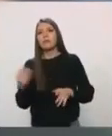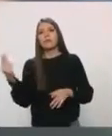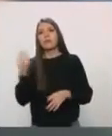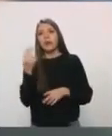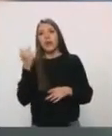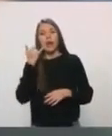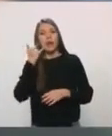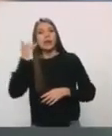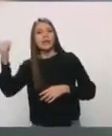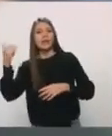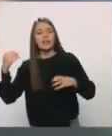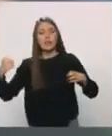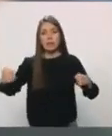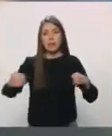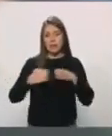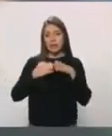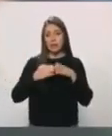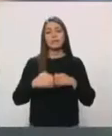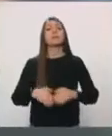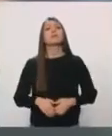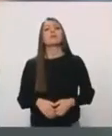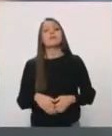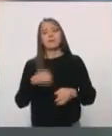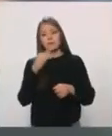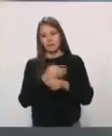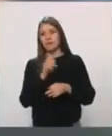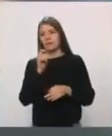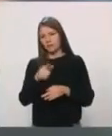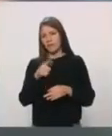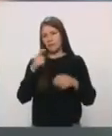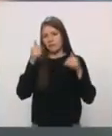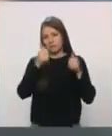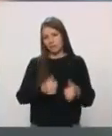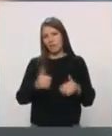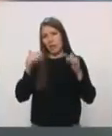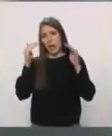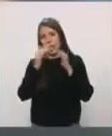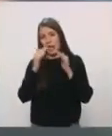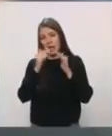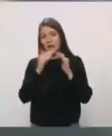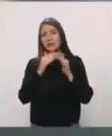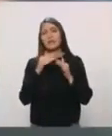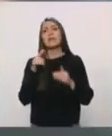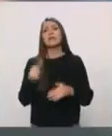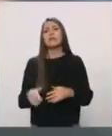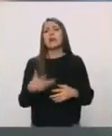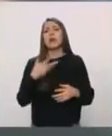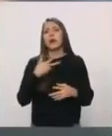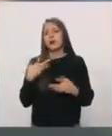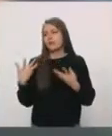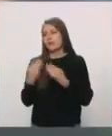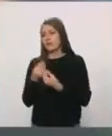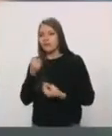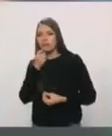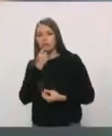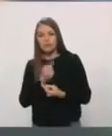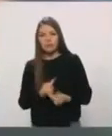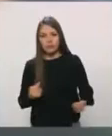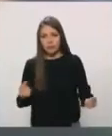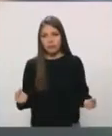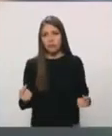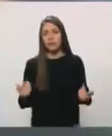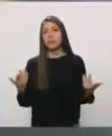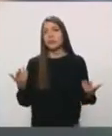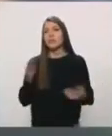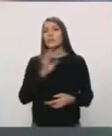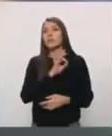algún servicio de emergencia. En este tiempo de confinamiento, pues hemos permanecido en casa, con los niños también en casa, por lo tanto, pues podría